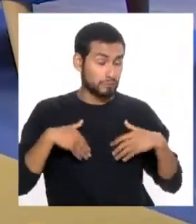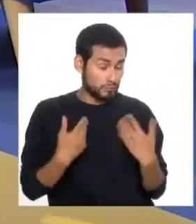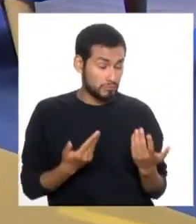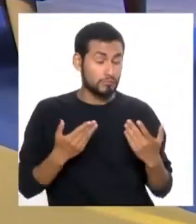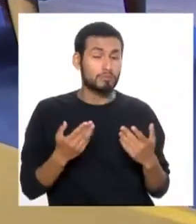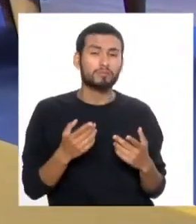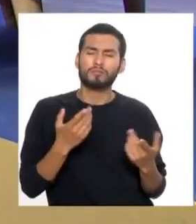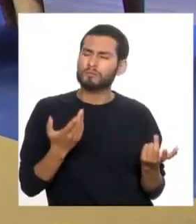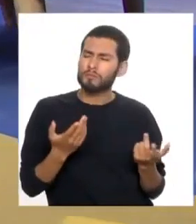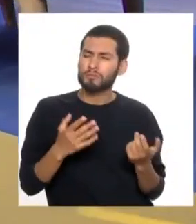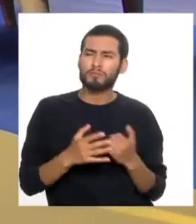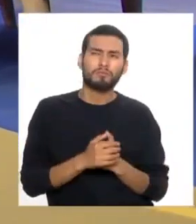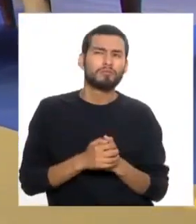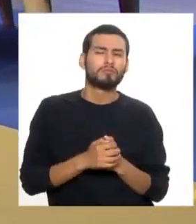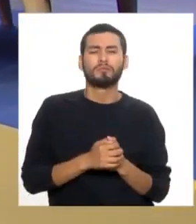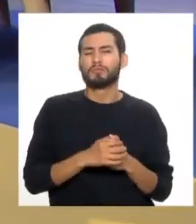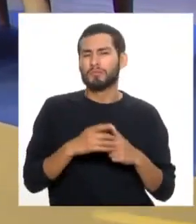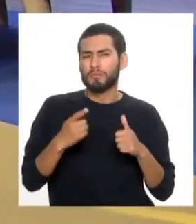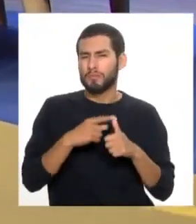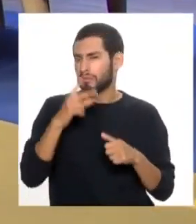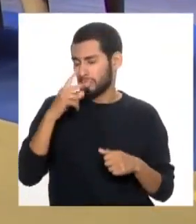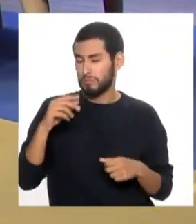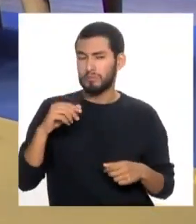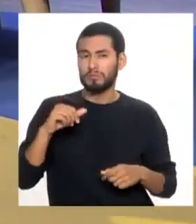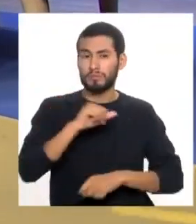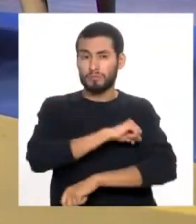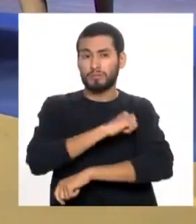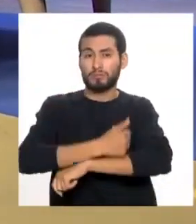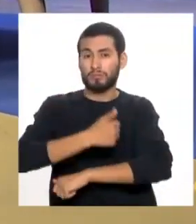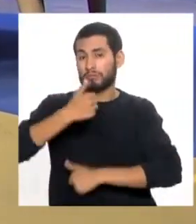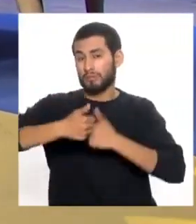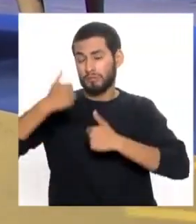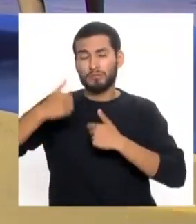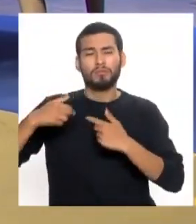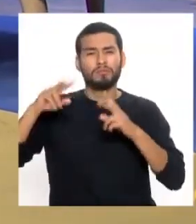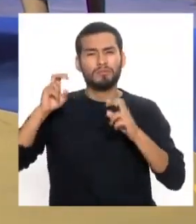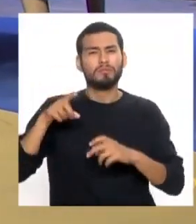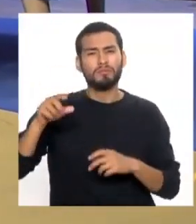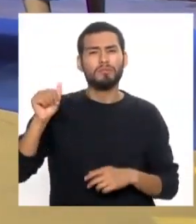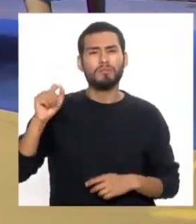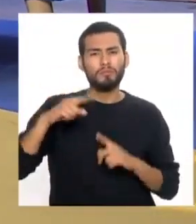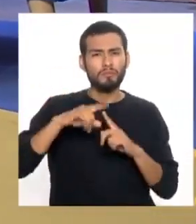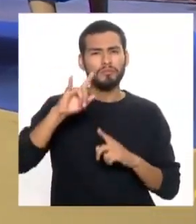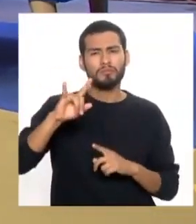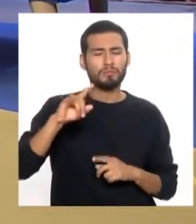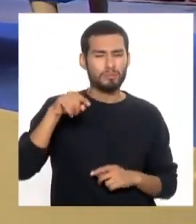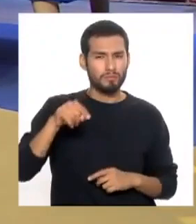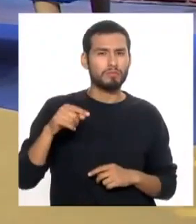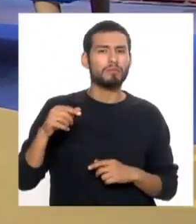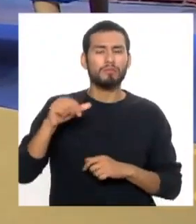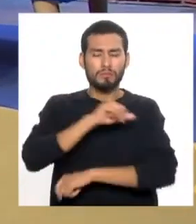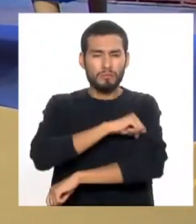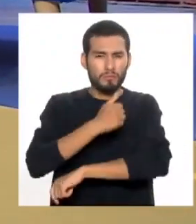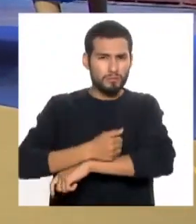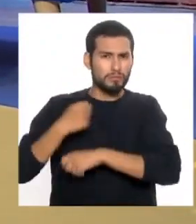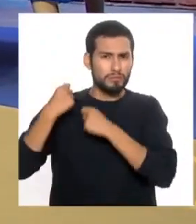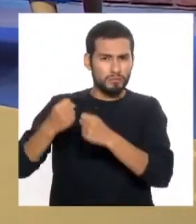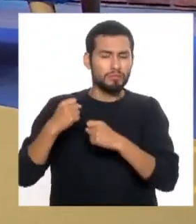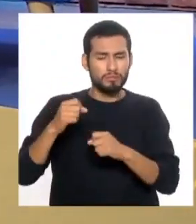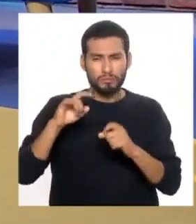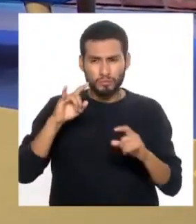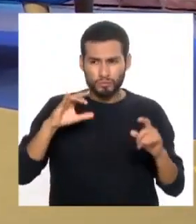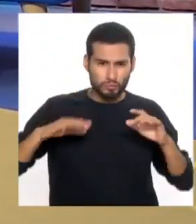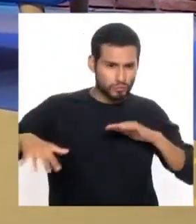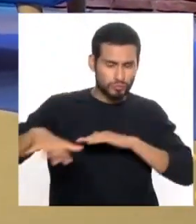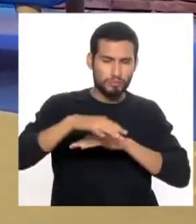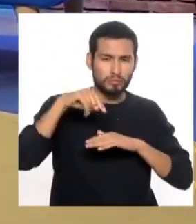En primer lugar, en términos de autoridades, tenemos la Autoridad de Transporte Urbano, la ATU, que es la que gestiona el Sistema